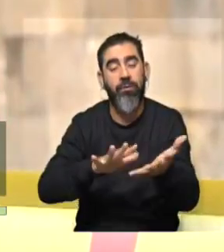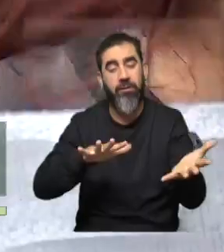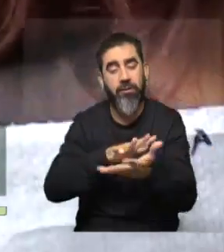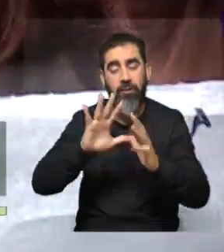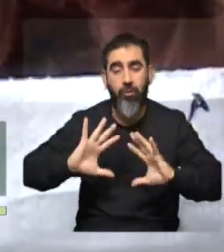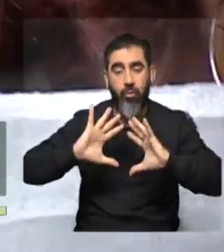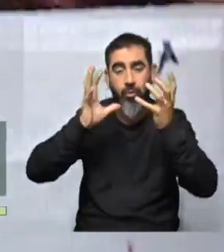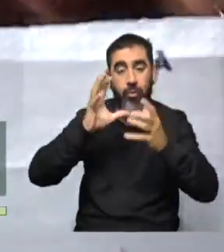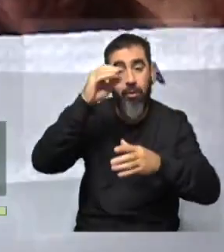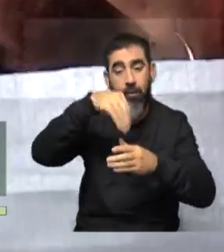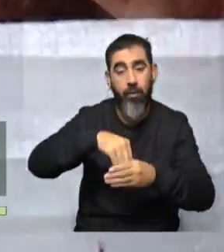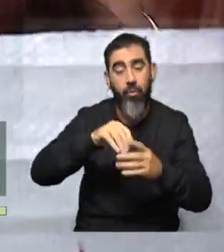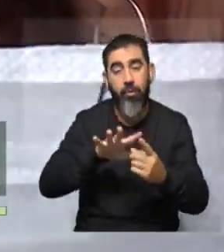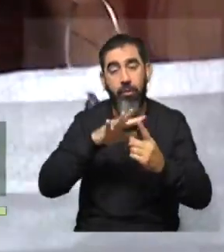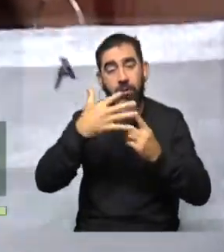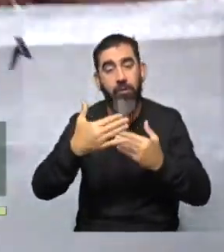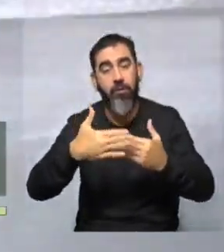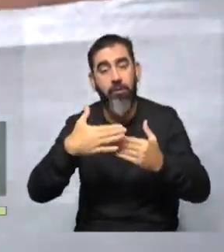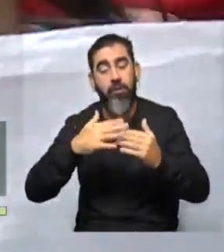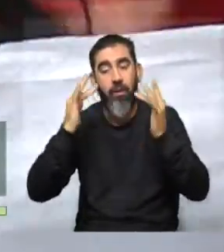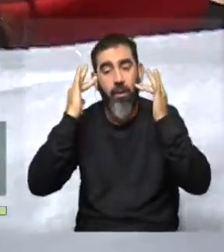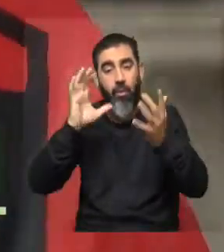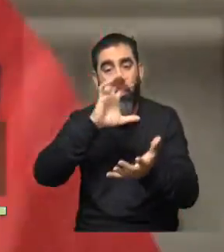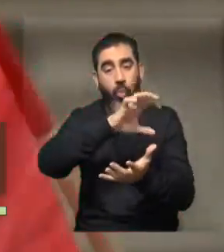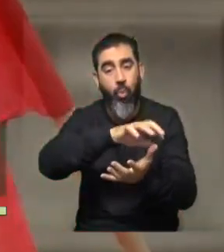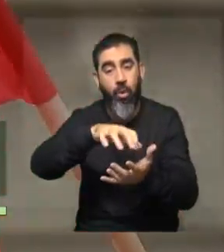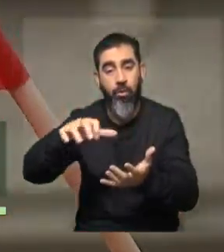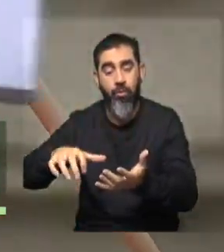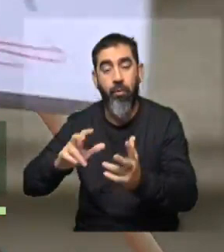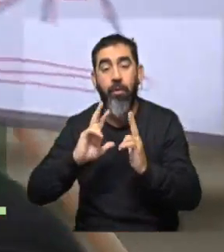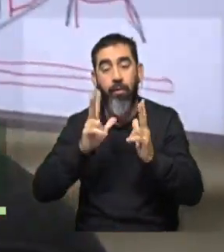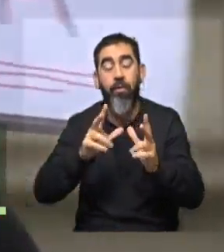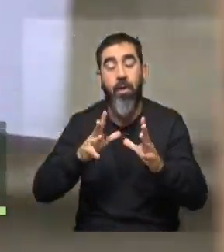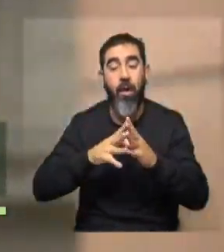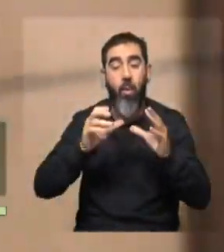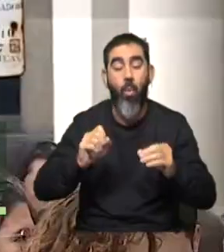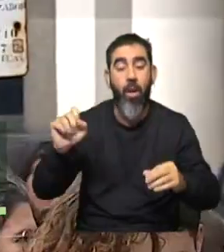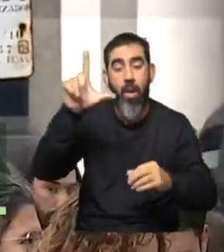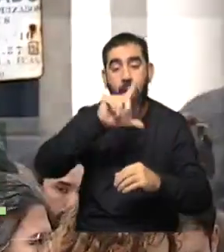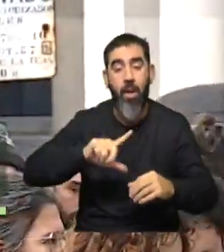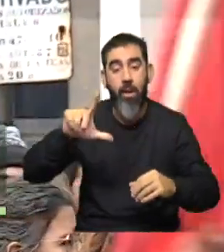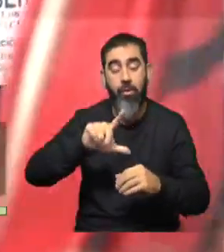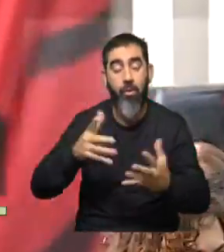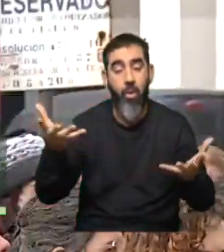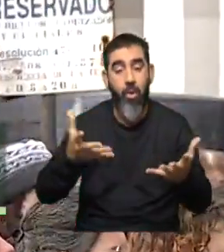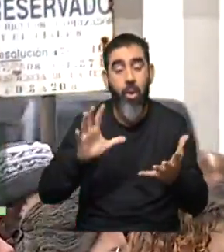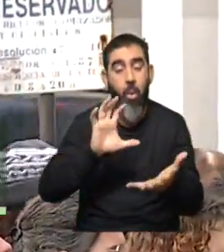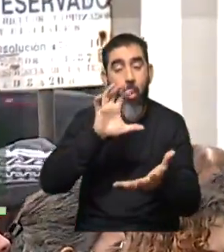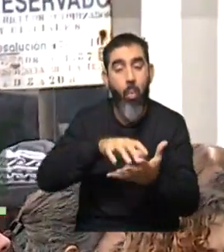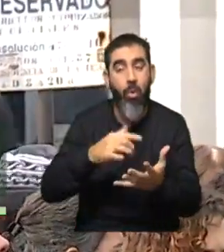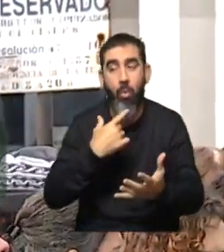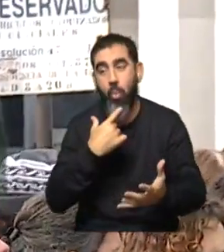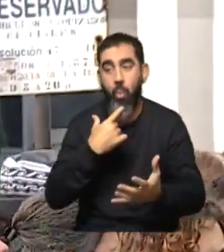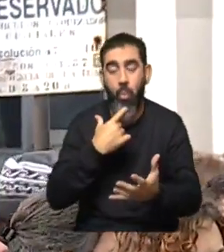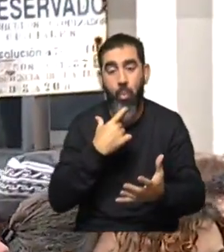hechos de violencia dentro y en el entorno de los centros educativos asegurando que escuelas y liceos se convirtieron en lugares de